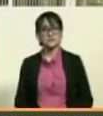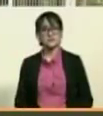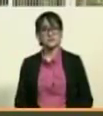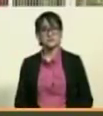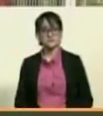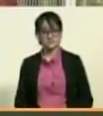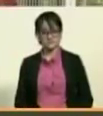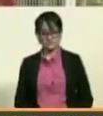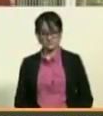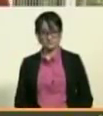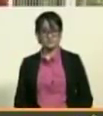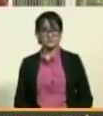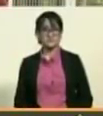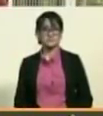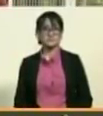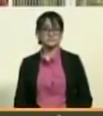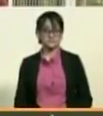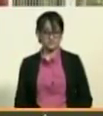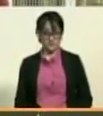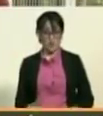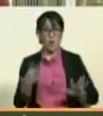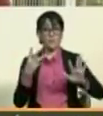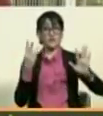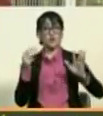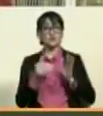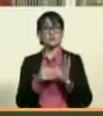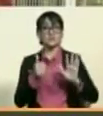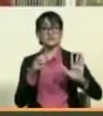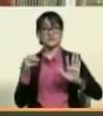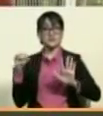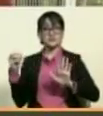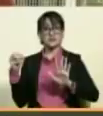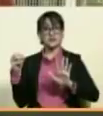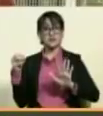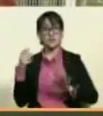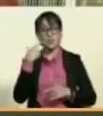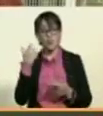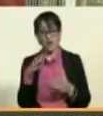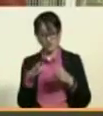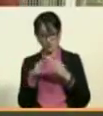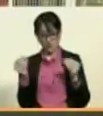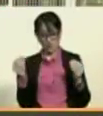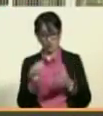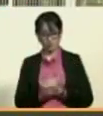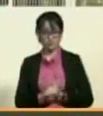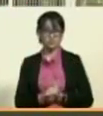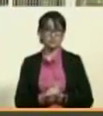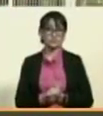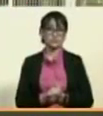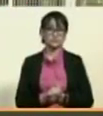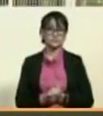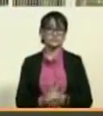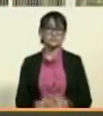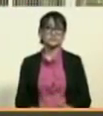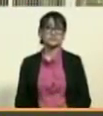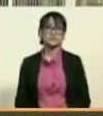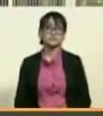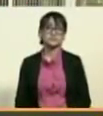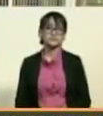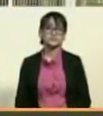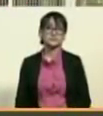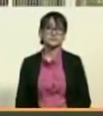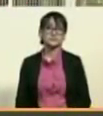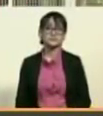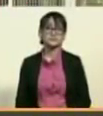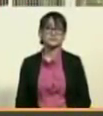Naguará, 98.600. Hay que buscarlos a todos y a todas. Hoy